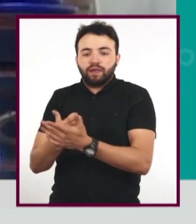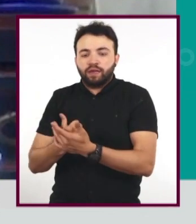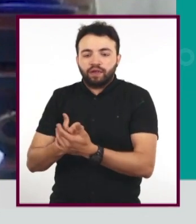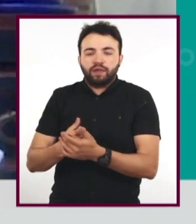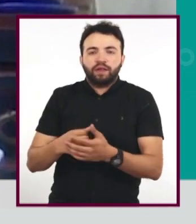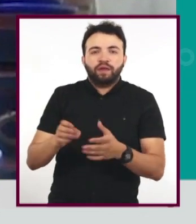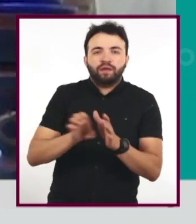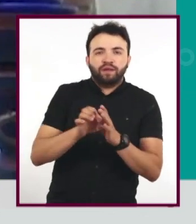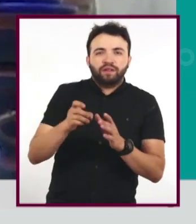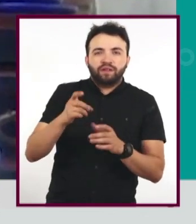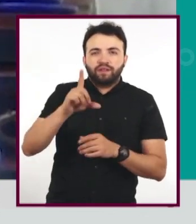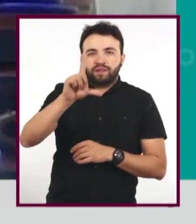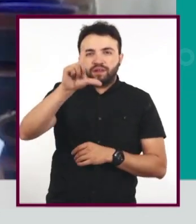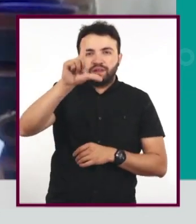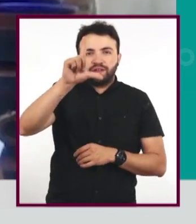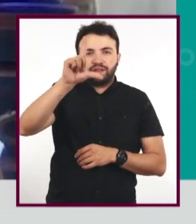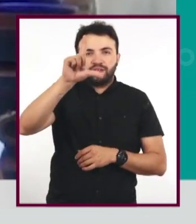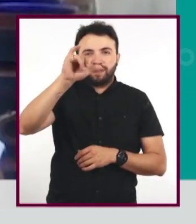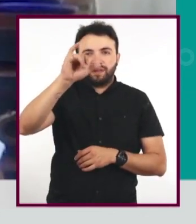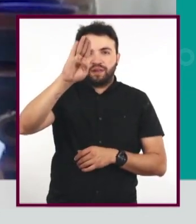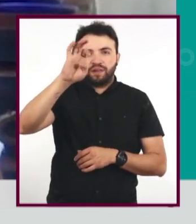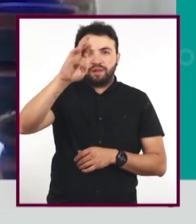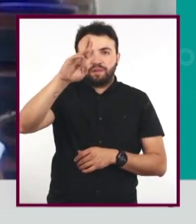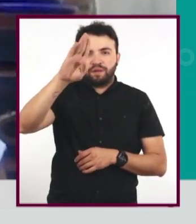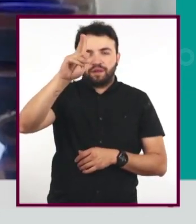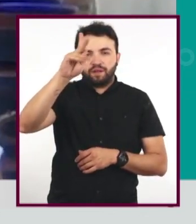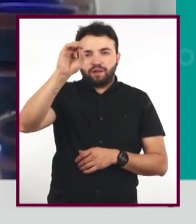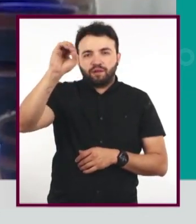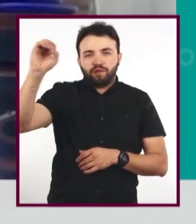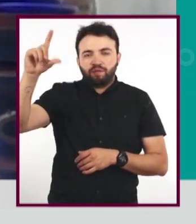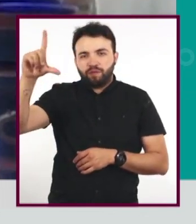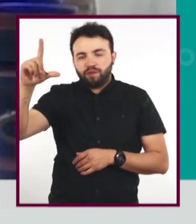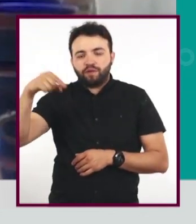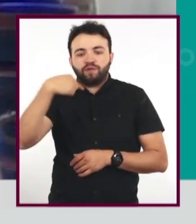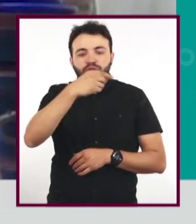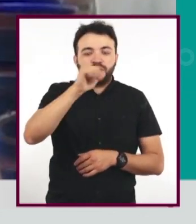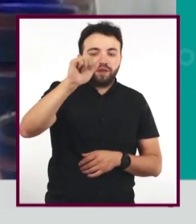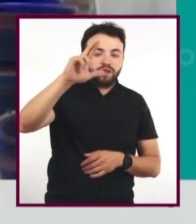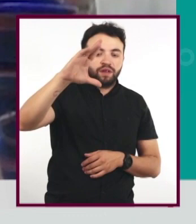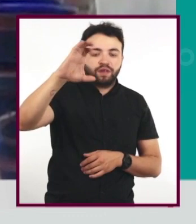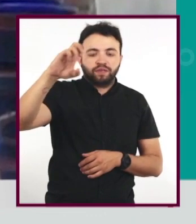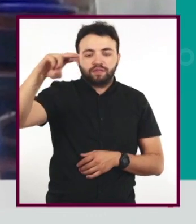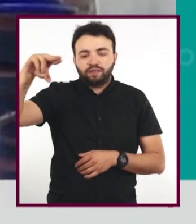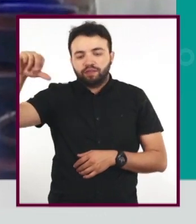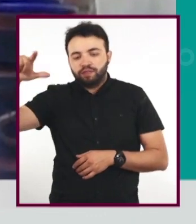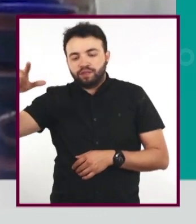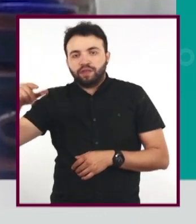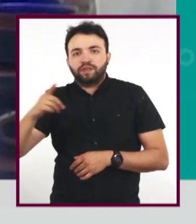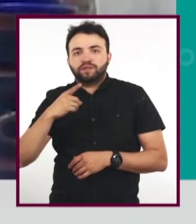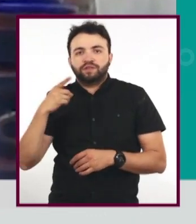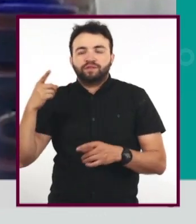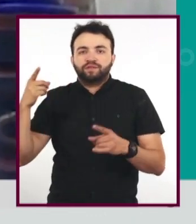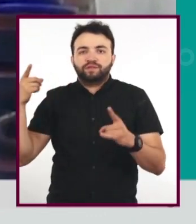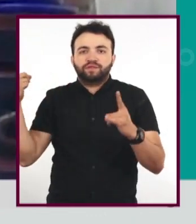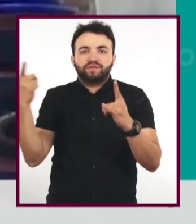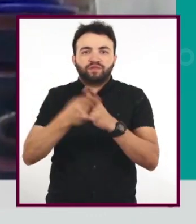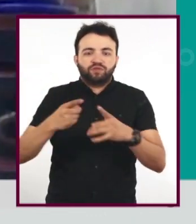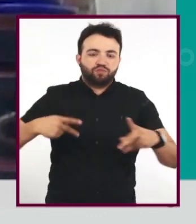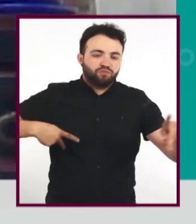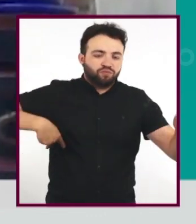jugando Liverpool y Arsenal y le ponen una falta al equipo de Liverpool y dicen